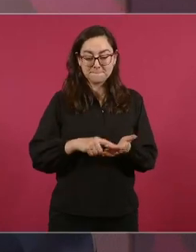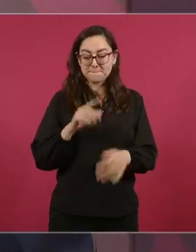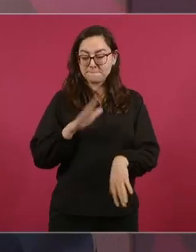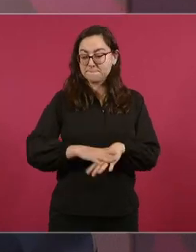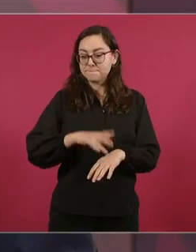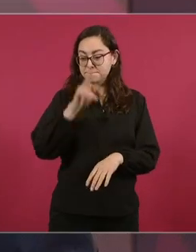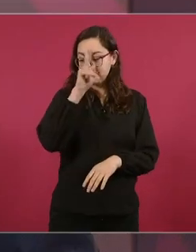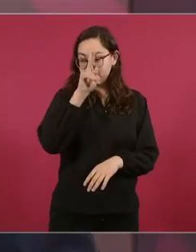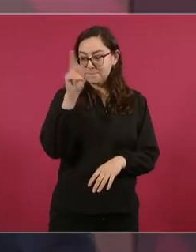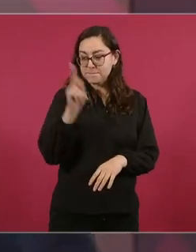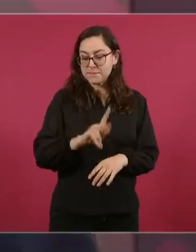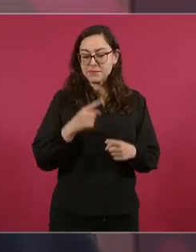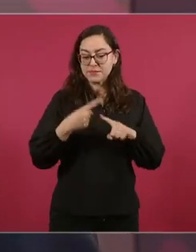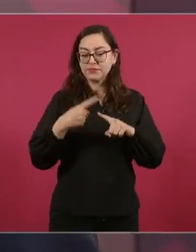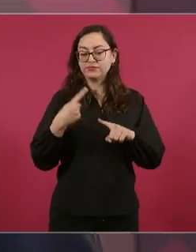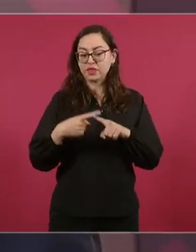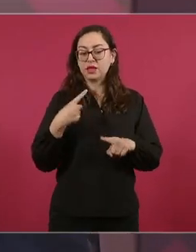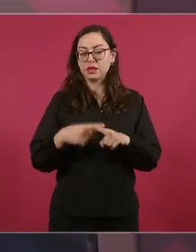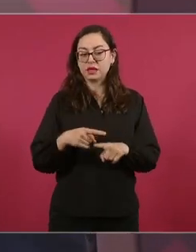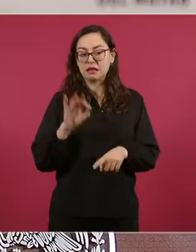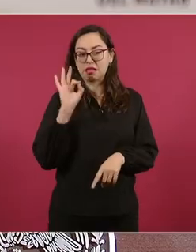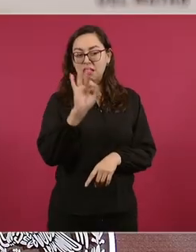y gente de la DEA.